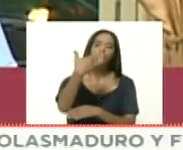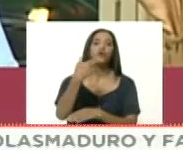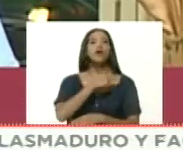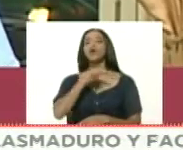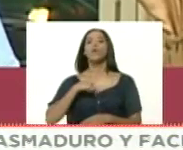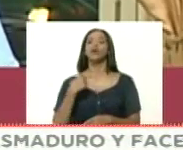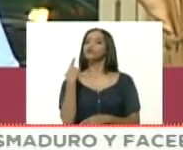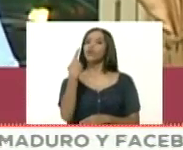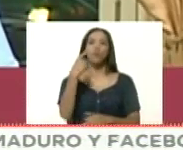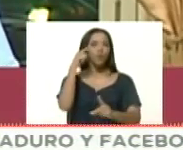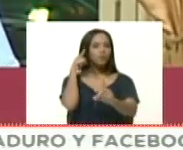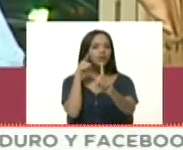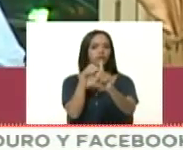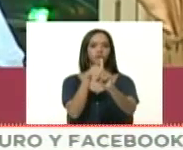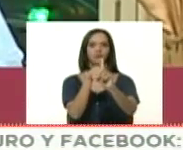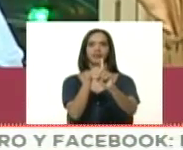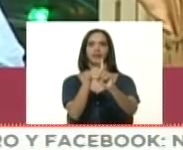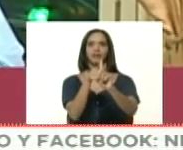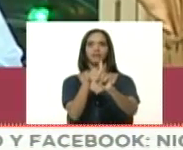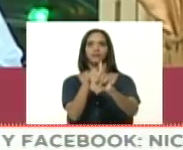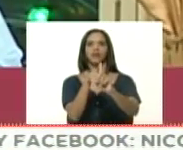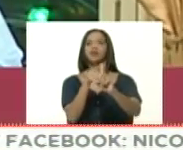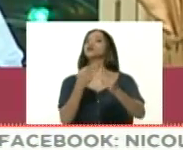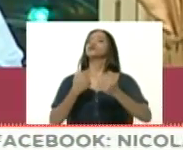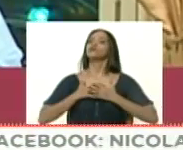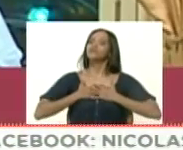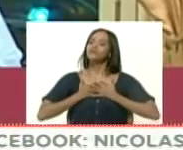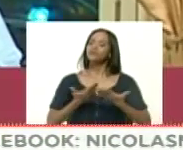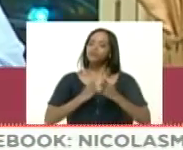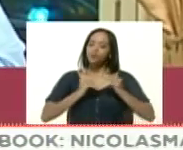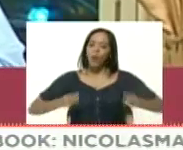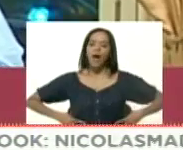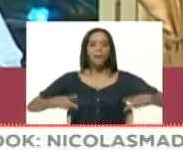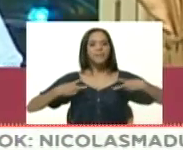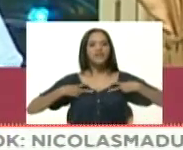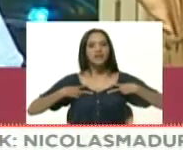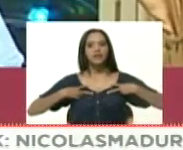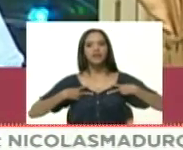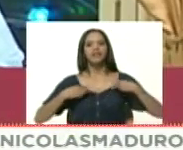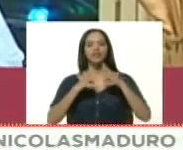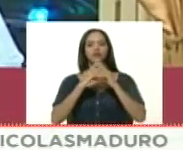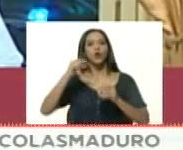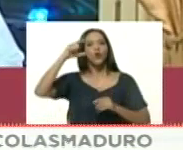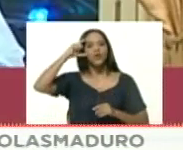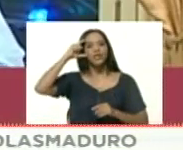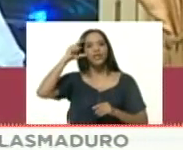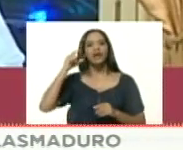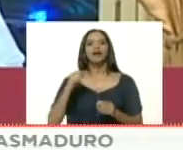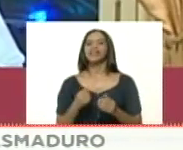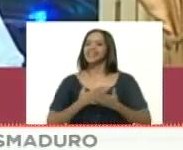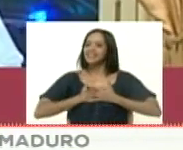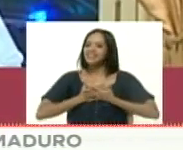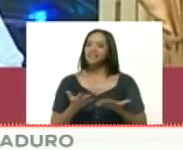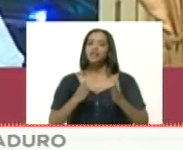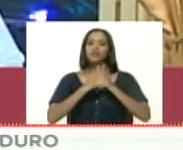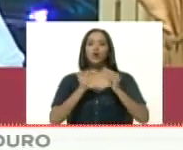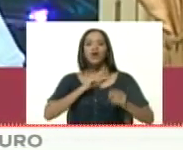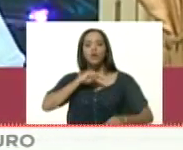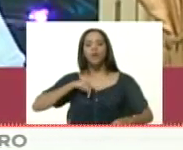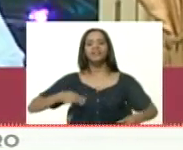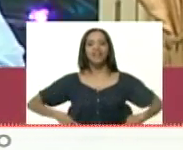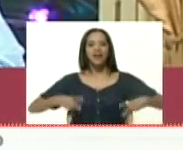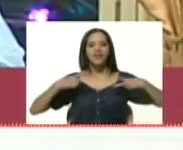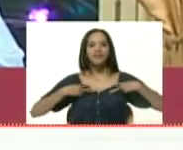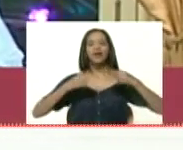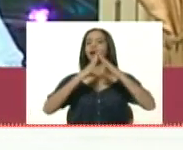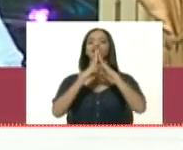único ser al cual dedico toda mi vida de todos los días y dedicamos toda nuestra vida de